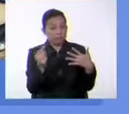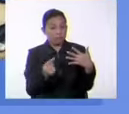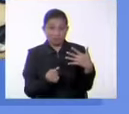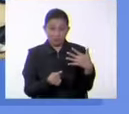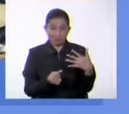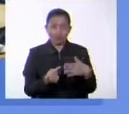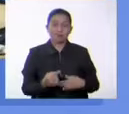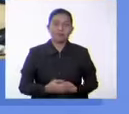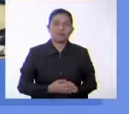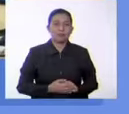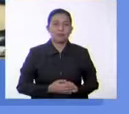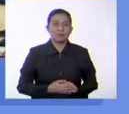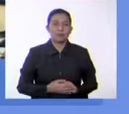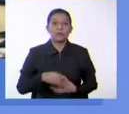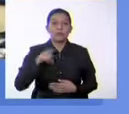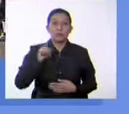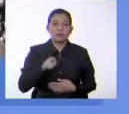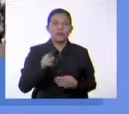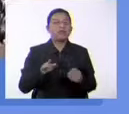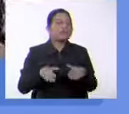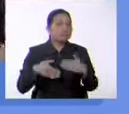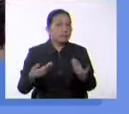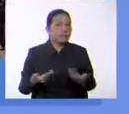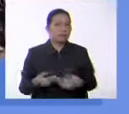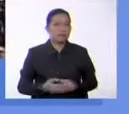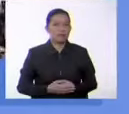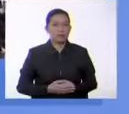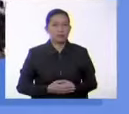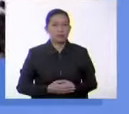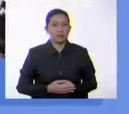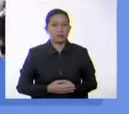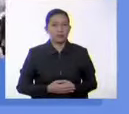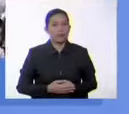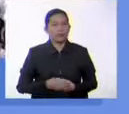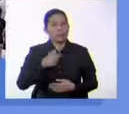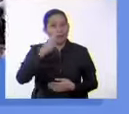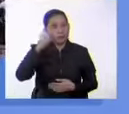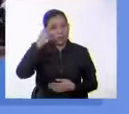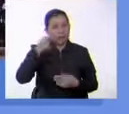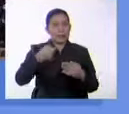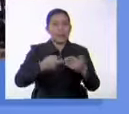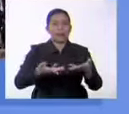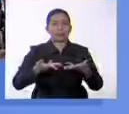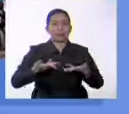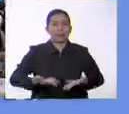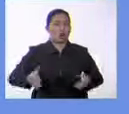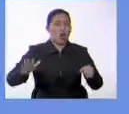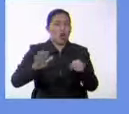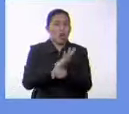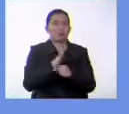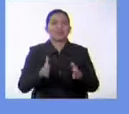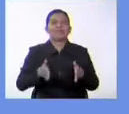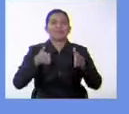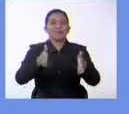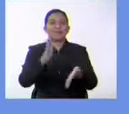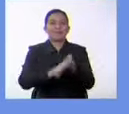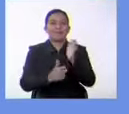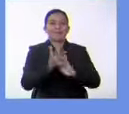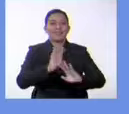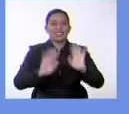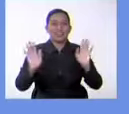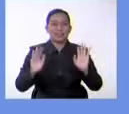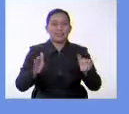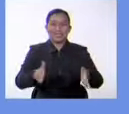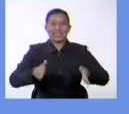tenemos que son progresivos. Es decir, no se dieron como un paquete completo, sino que son conquistas que se han dado a través